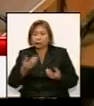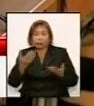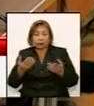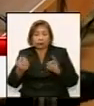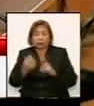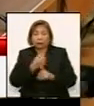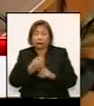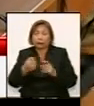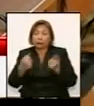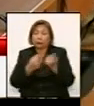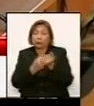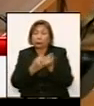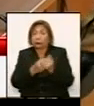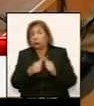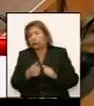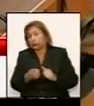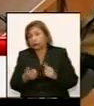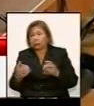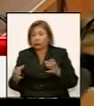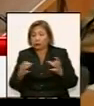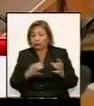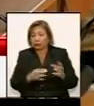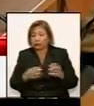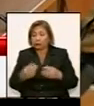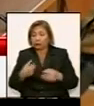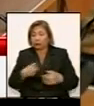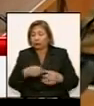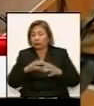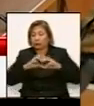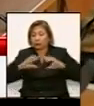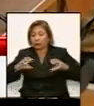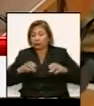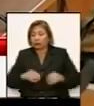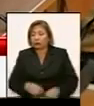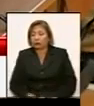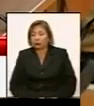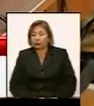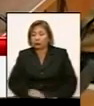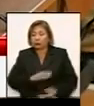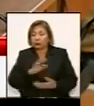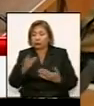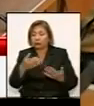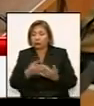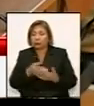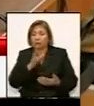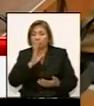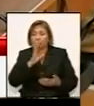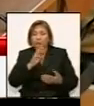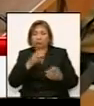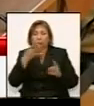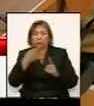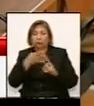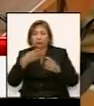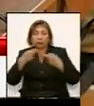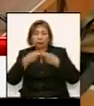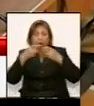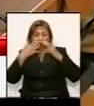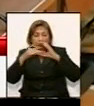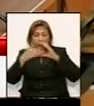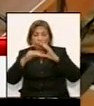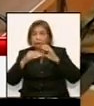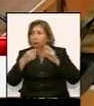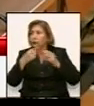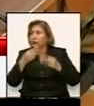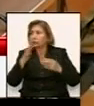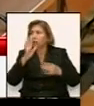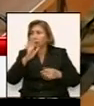violencia apoya a la otra. Y por eso también hemos generado este gráfico, ya que generalmente se habla mucho de acoso virtual. Hemos colocado 5